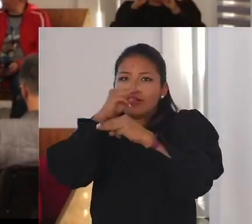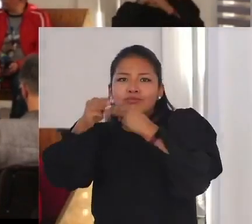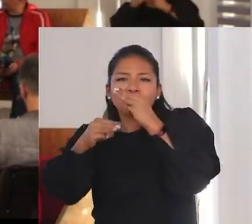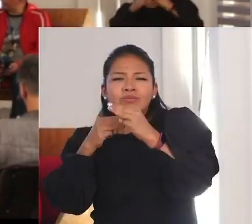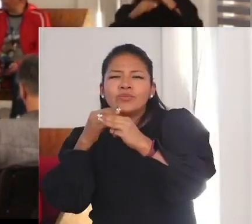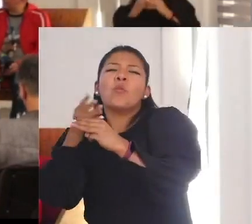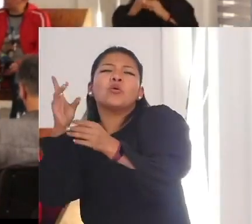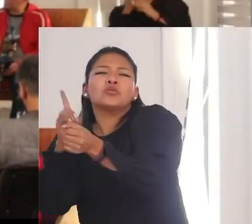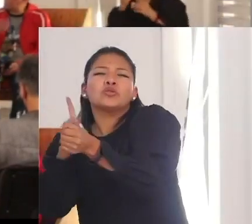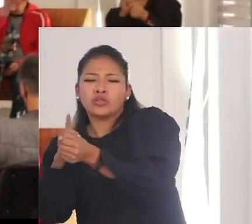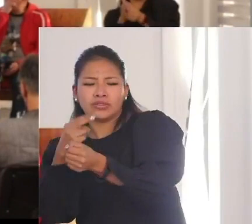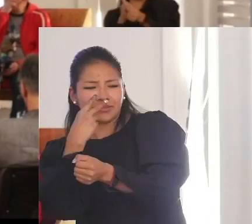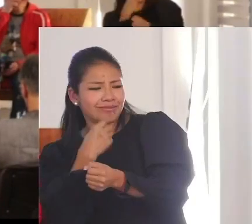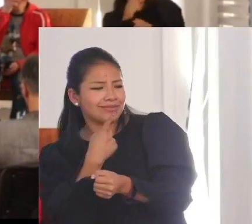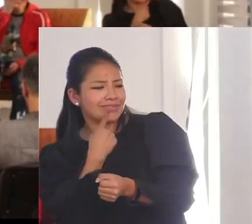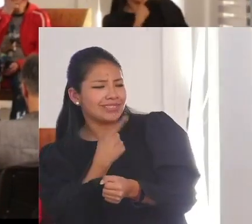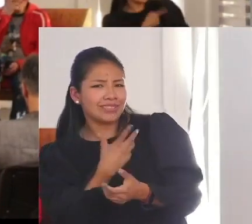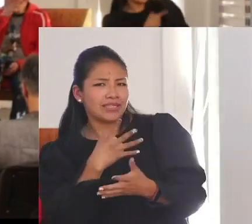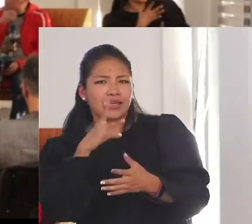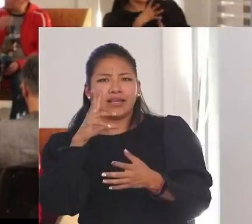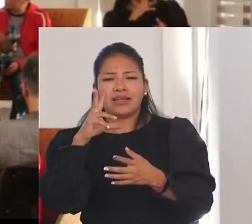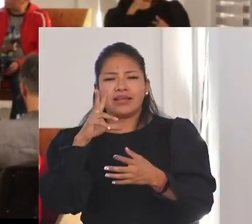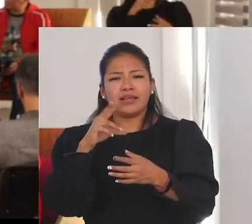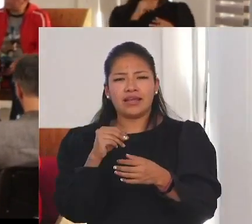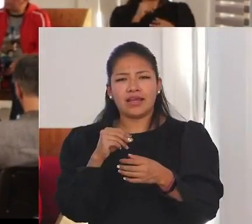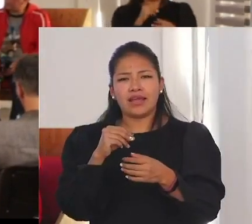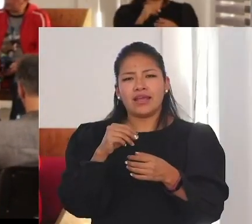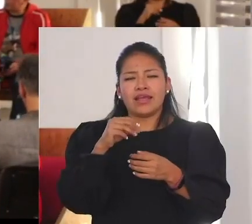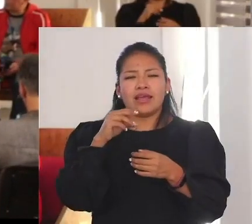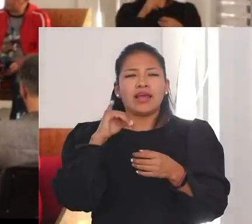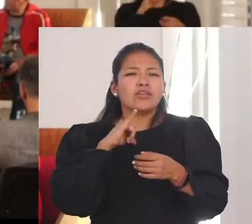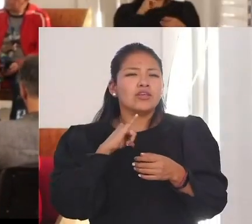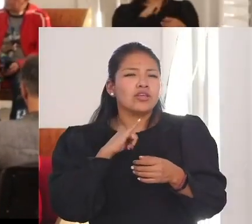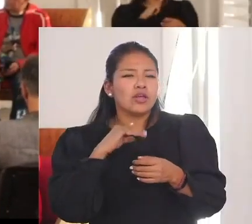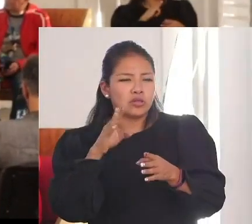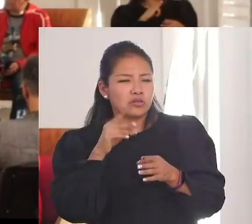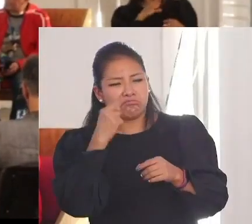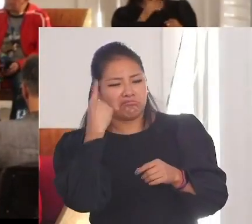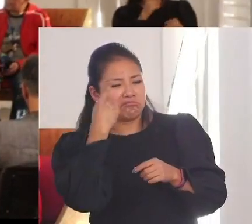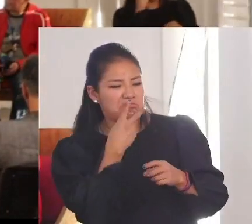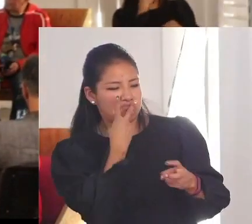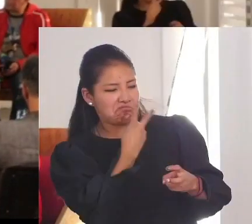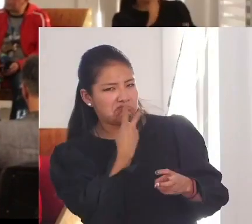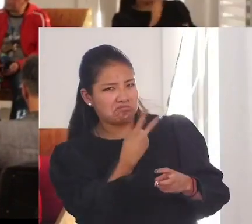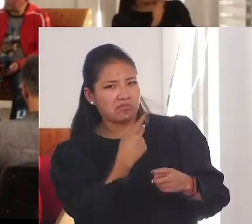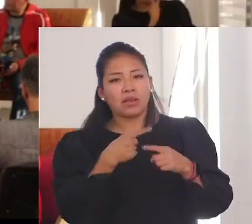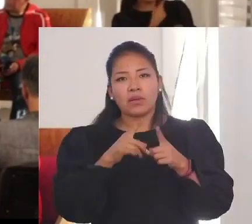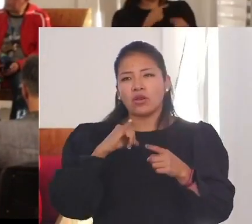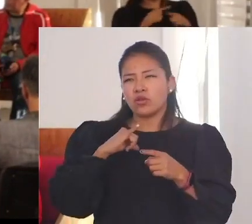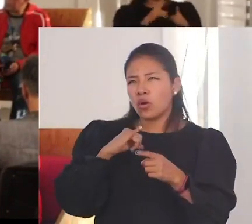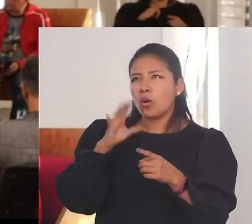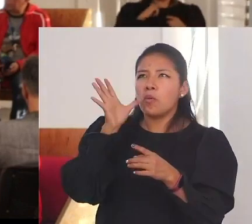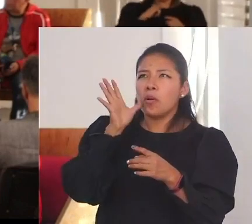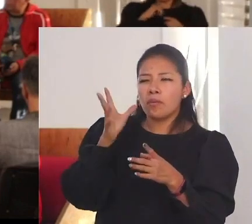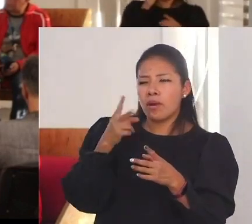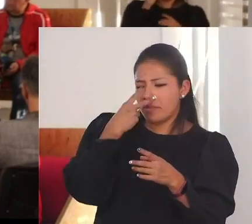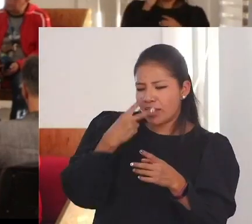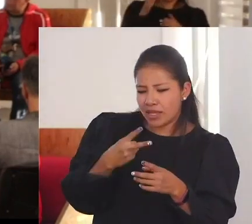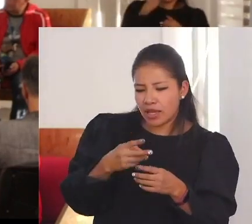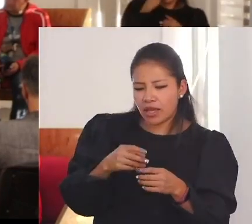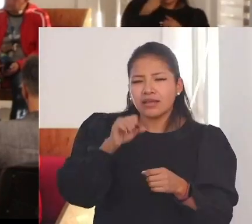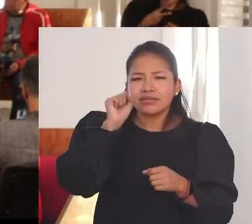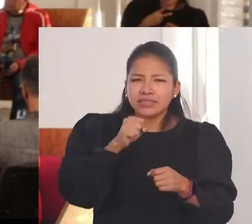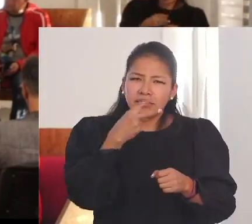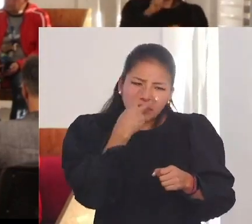su mamá pero yo decía debe haber alguito más de eso yo no debo ser Tampoco objetiva porque yo evidentemente veía sus